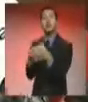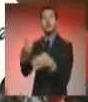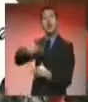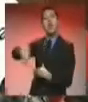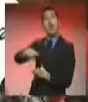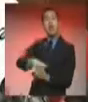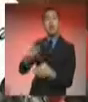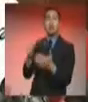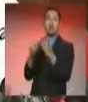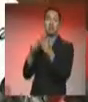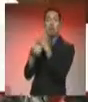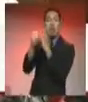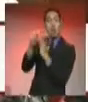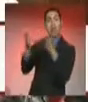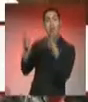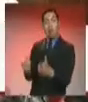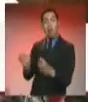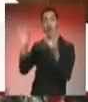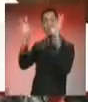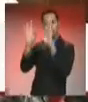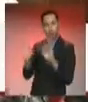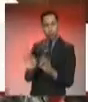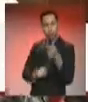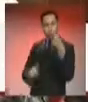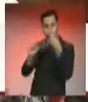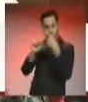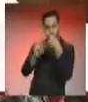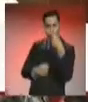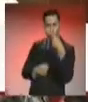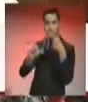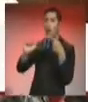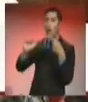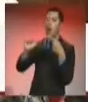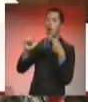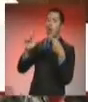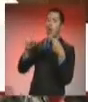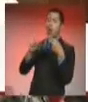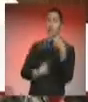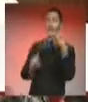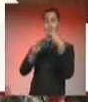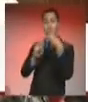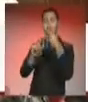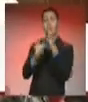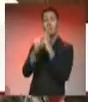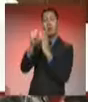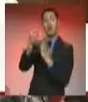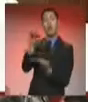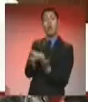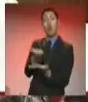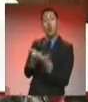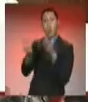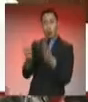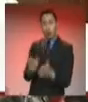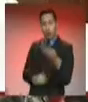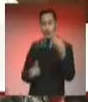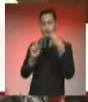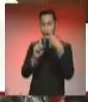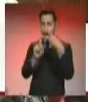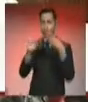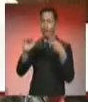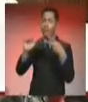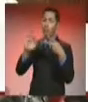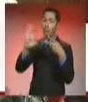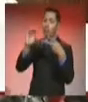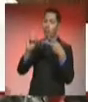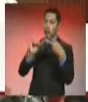compuesto por el ministro de Electricidad y Energía Renovable, mi defendido, el ministro de Economía y Finanzas de la época, Fausto Ortiz, y el